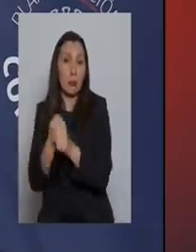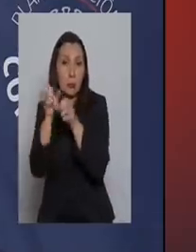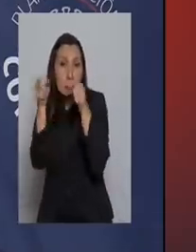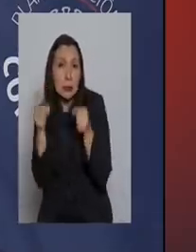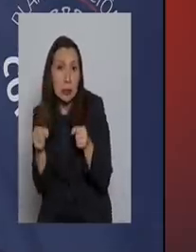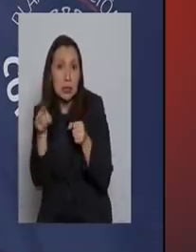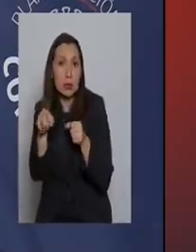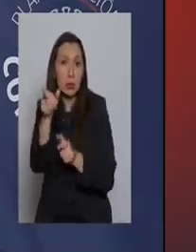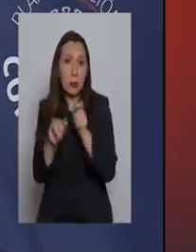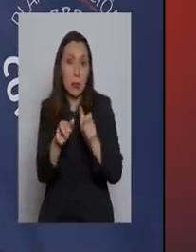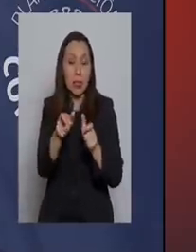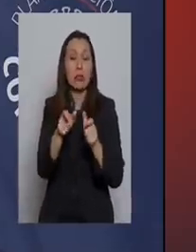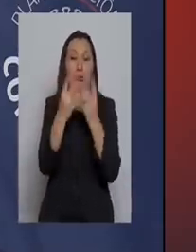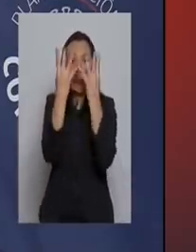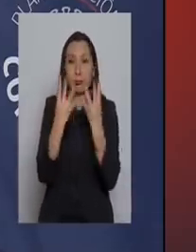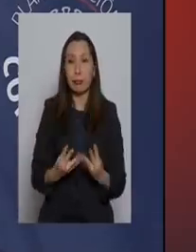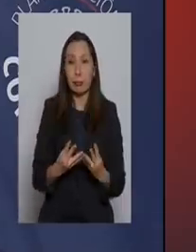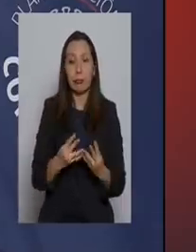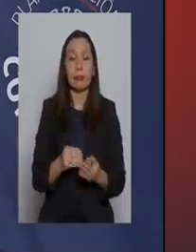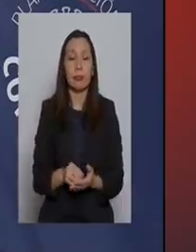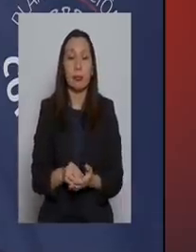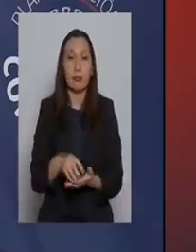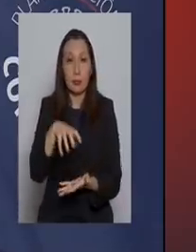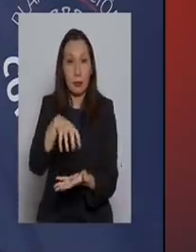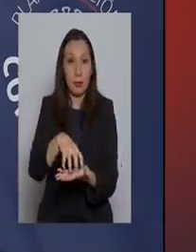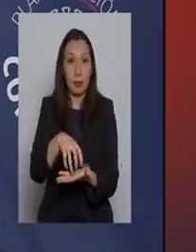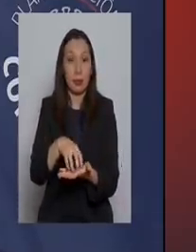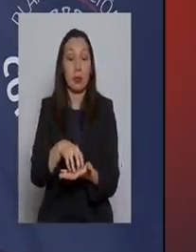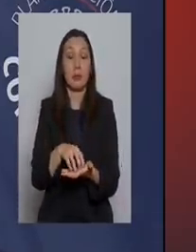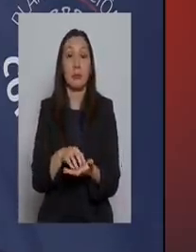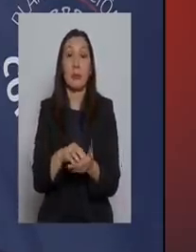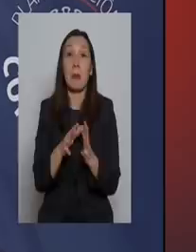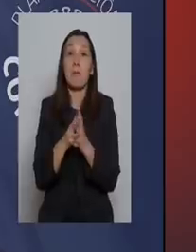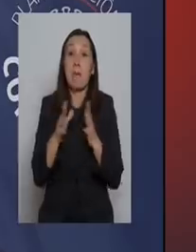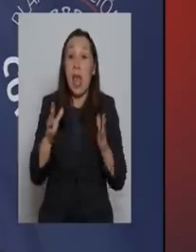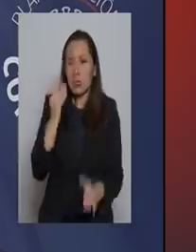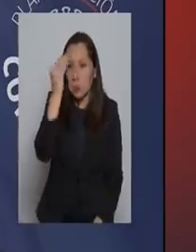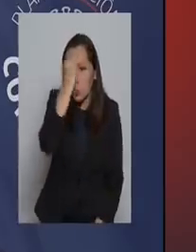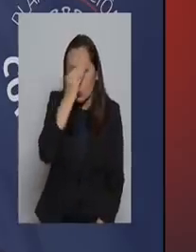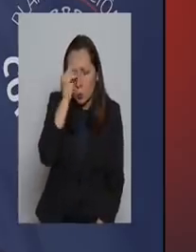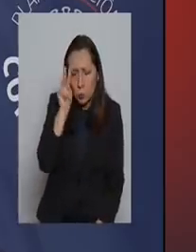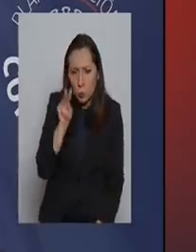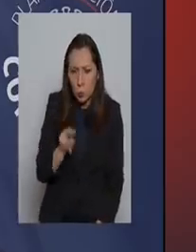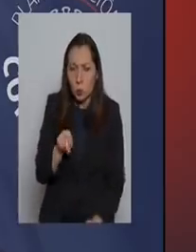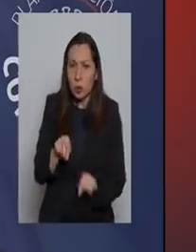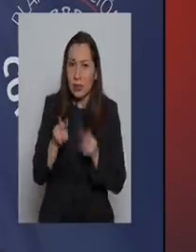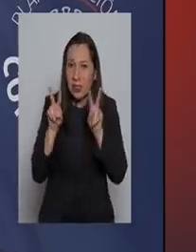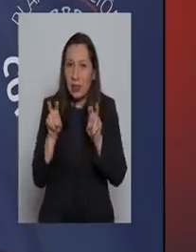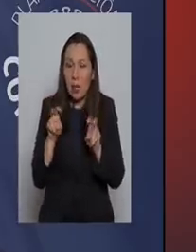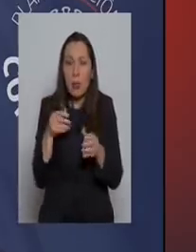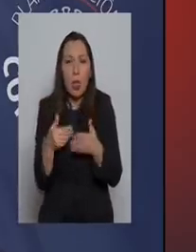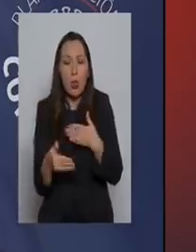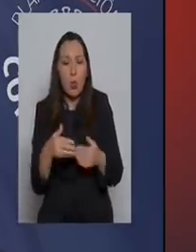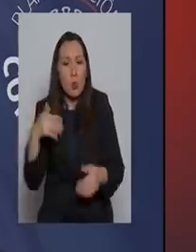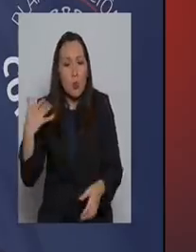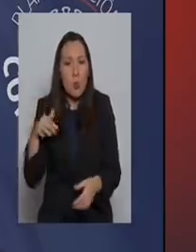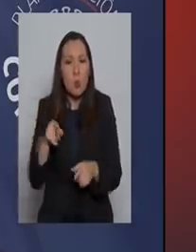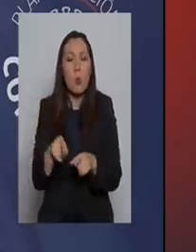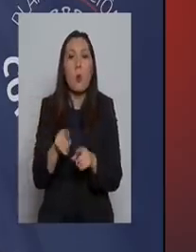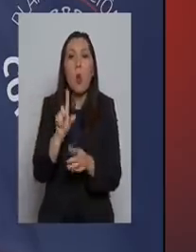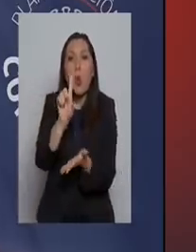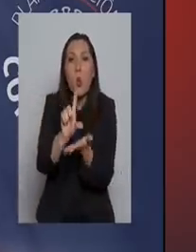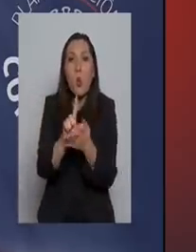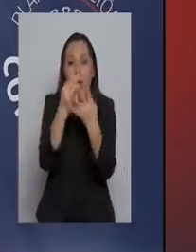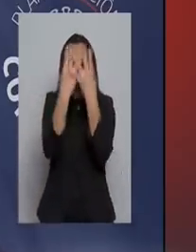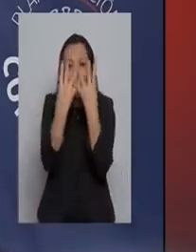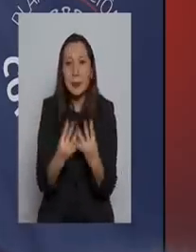de estos recintos penitenciarios. El lugar más preocupante en esta materia es el recinto